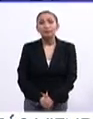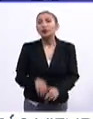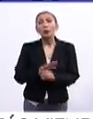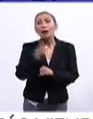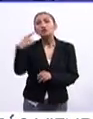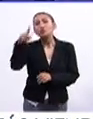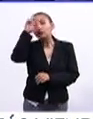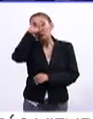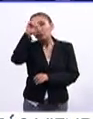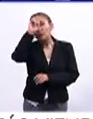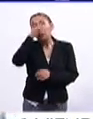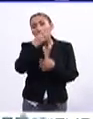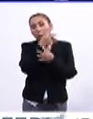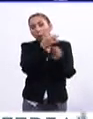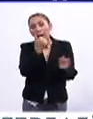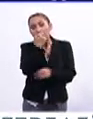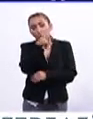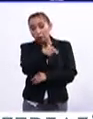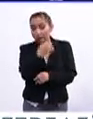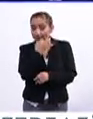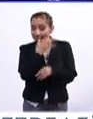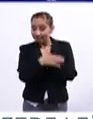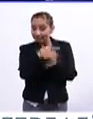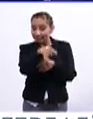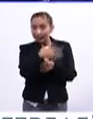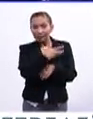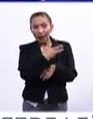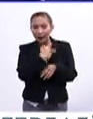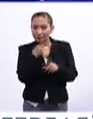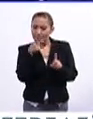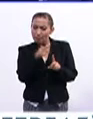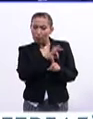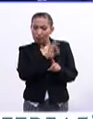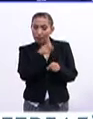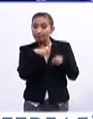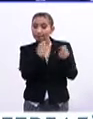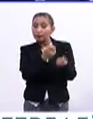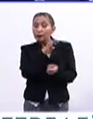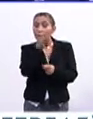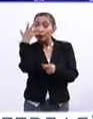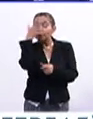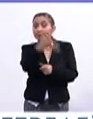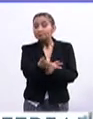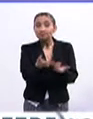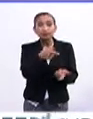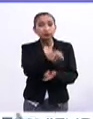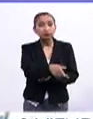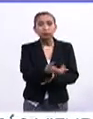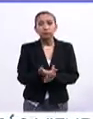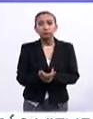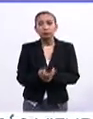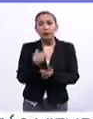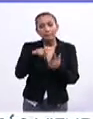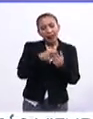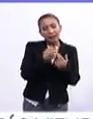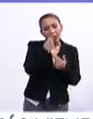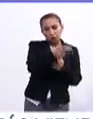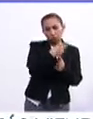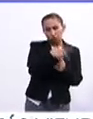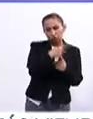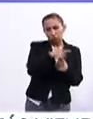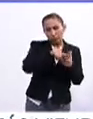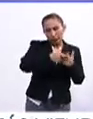principales recomendaciones que les hacen siempre a los alumnos que pues tienen en la mira poder acceder a una de estas oportunidades? Es decir, desde que empieza su